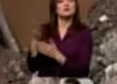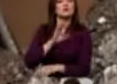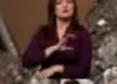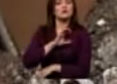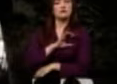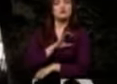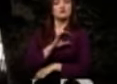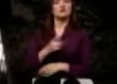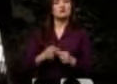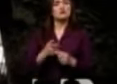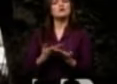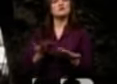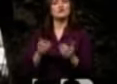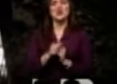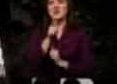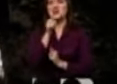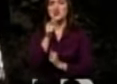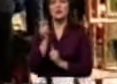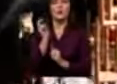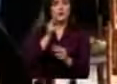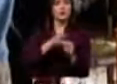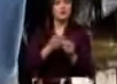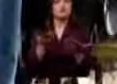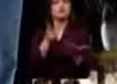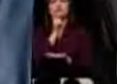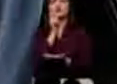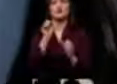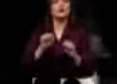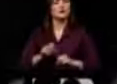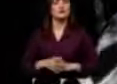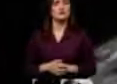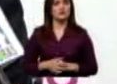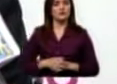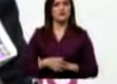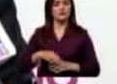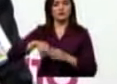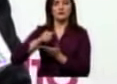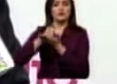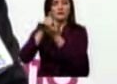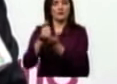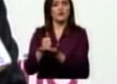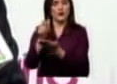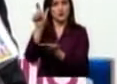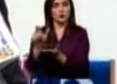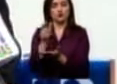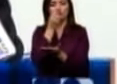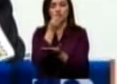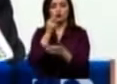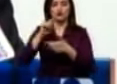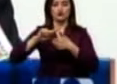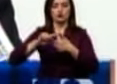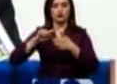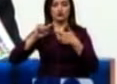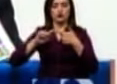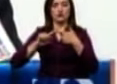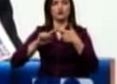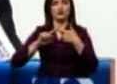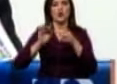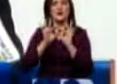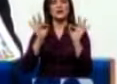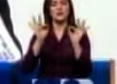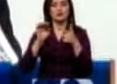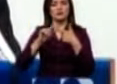el municipio de Quito y quiénes pueden ser los beneficiados? Por ejemplo, el fondo que es la ayuda humanitaria, que es la alimentación, y kits de